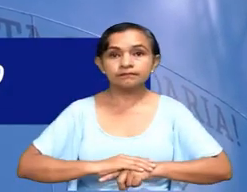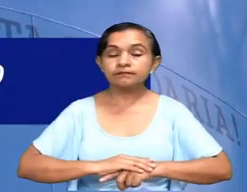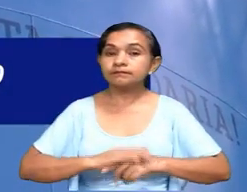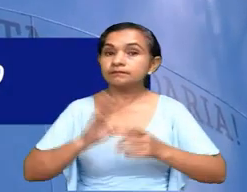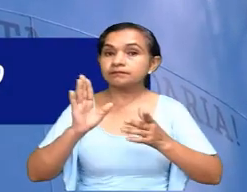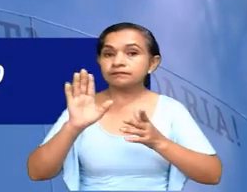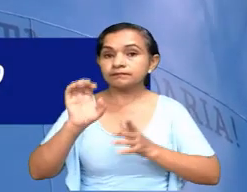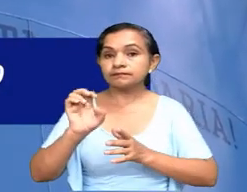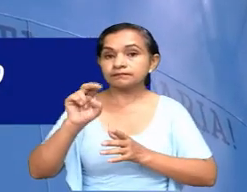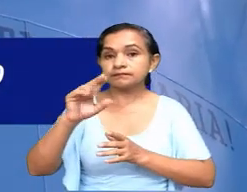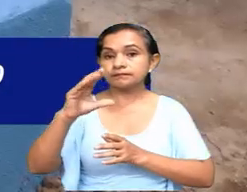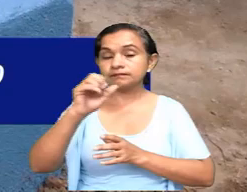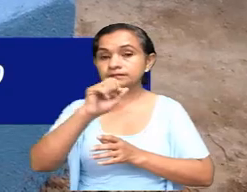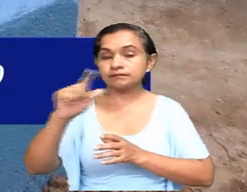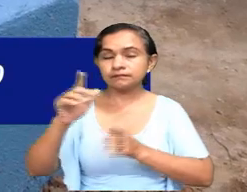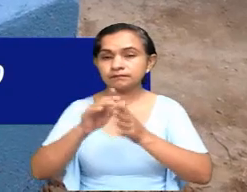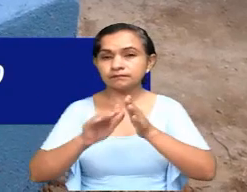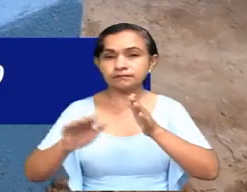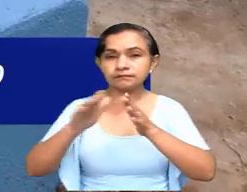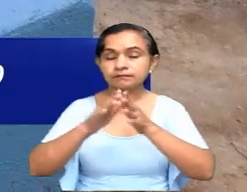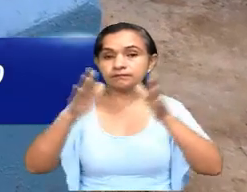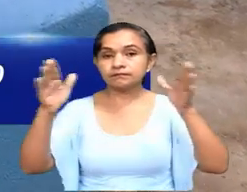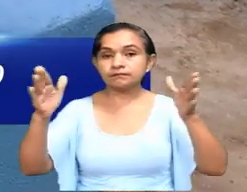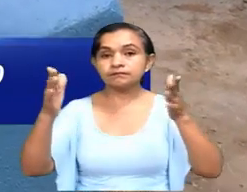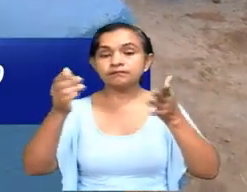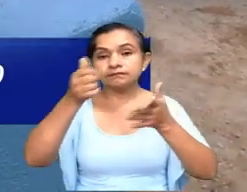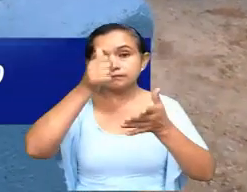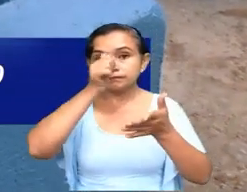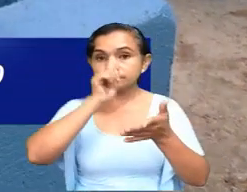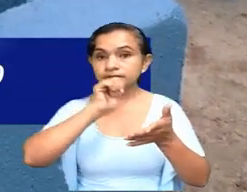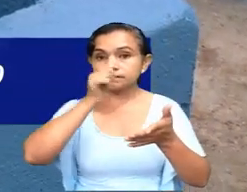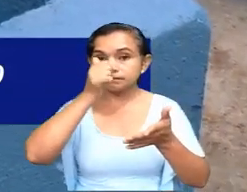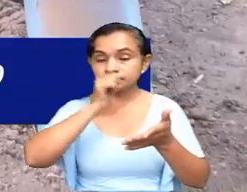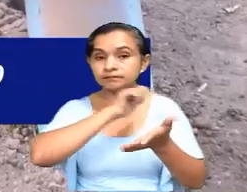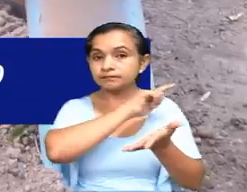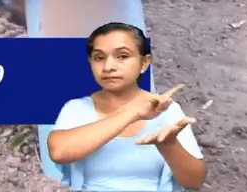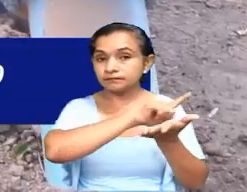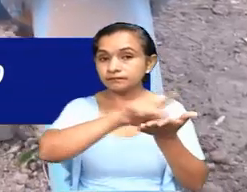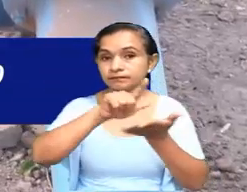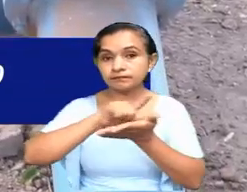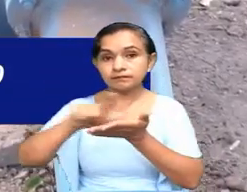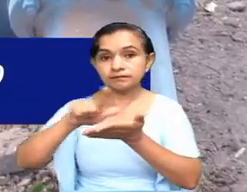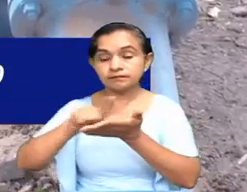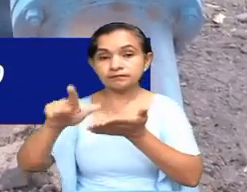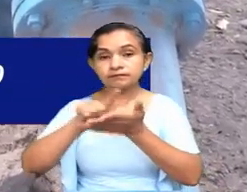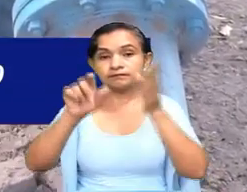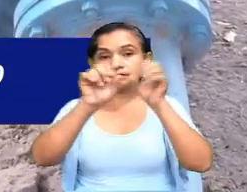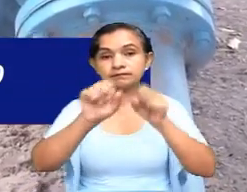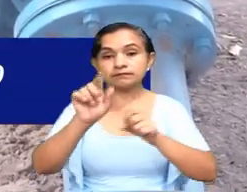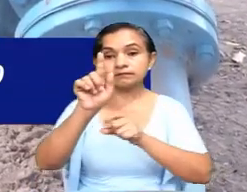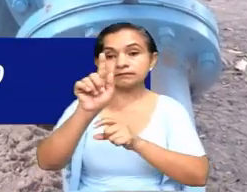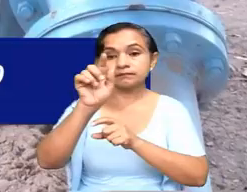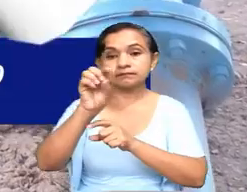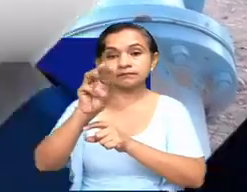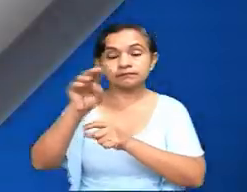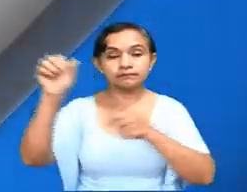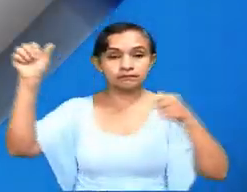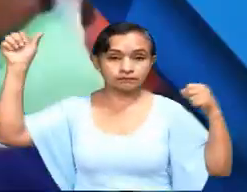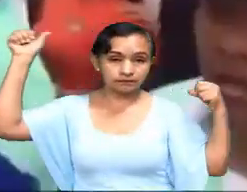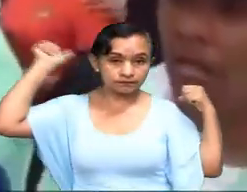Enacal inicia proyectos de ampliación de sistemas de agua potable y saneamiento en Santo Tomás y Acoyapa.